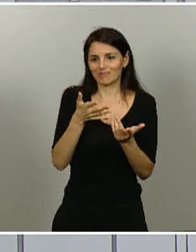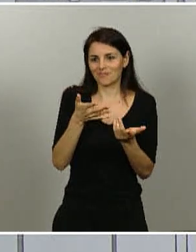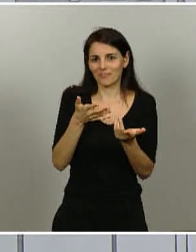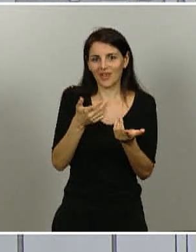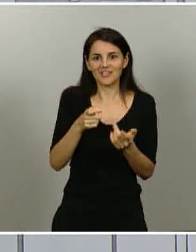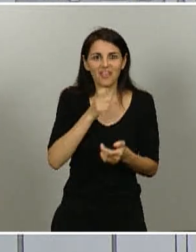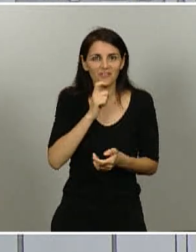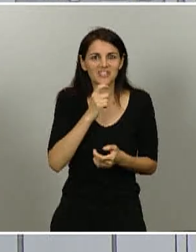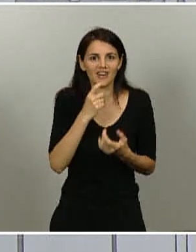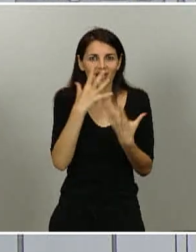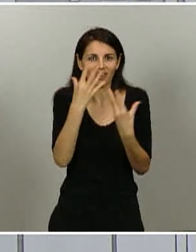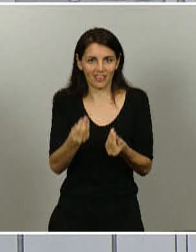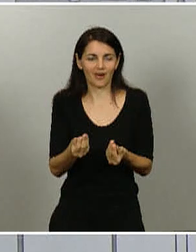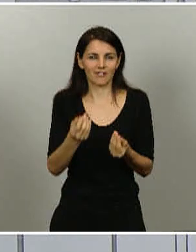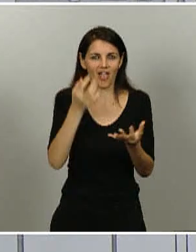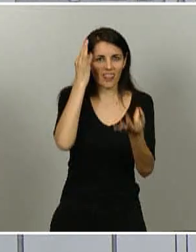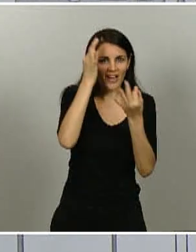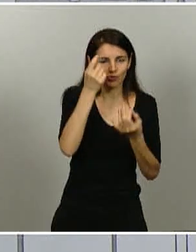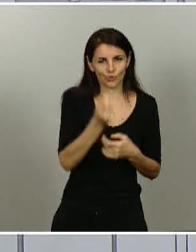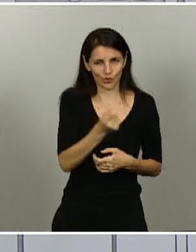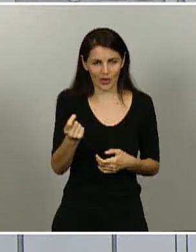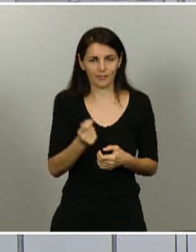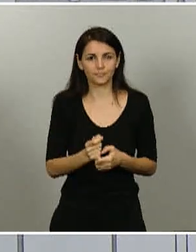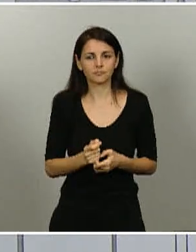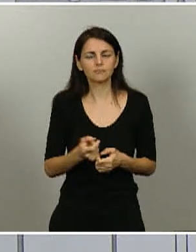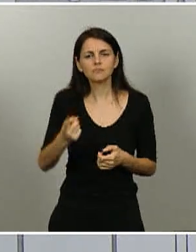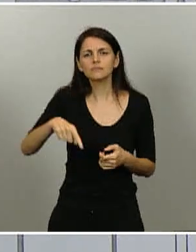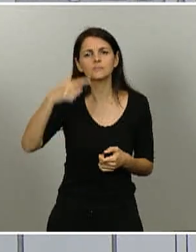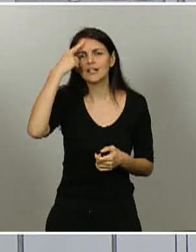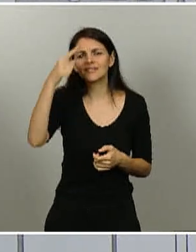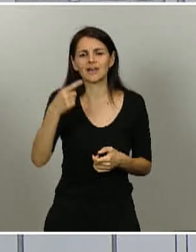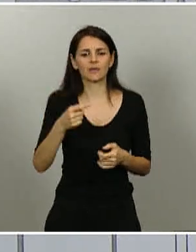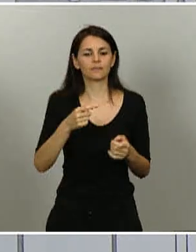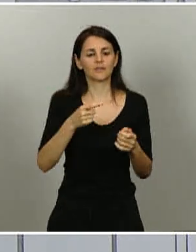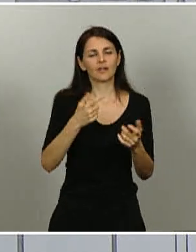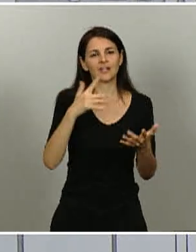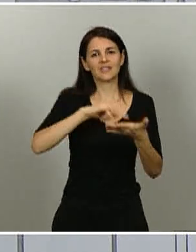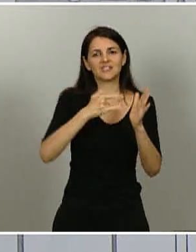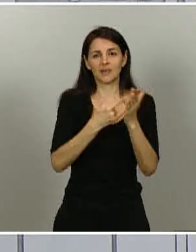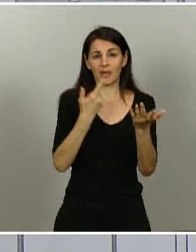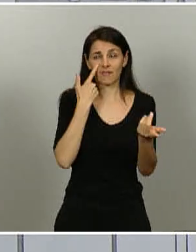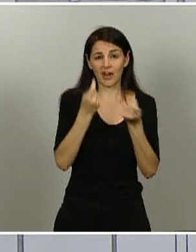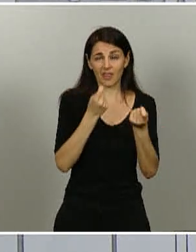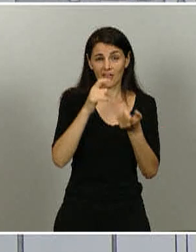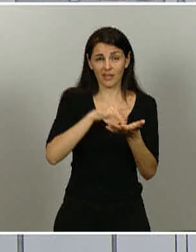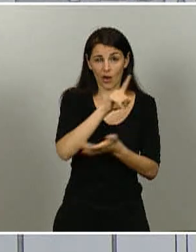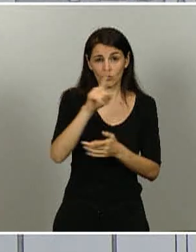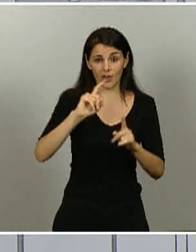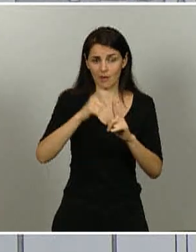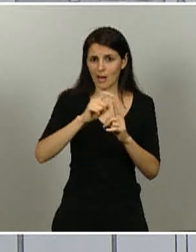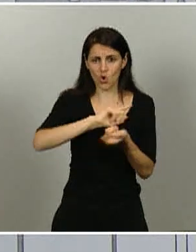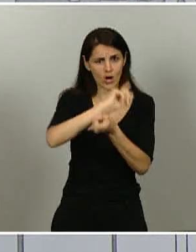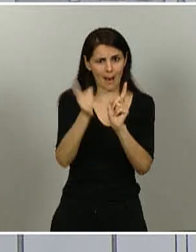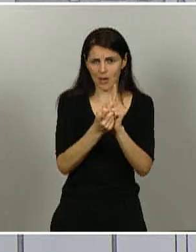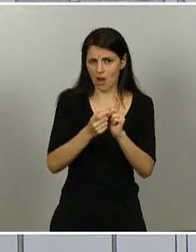ustedes saben, una modificación en el sistema de vigilancia el día 11 de mayo, en el que se buscaba sobre todo